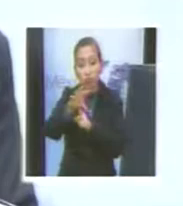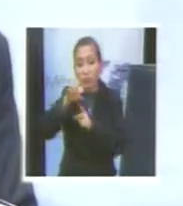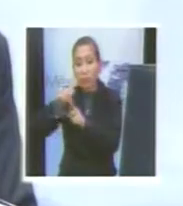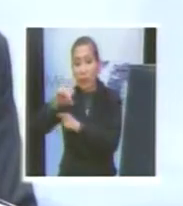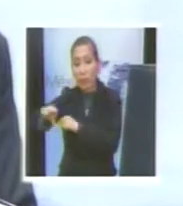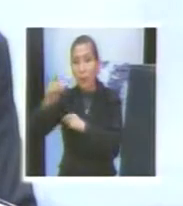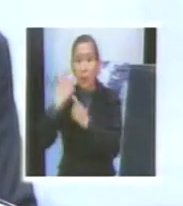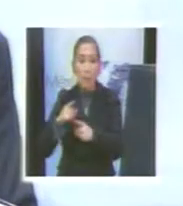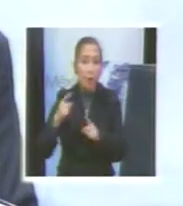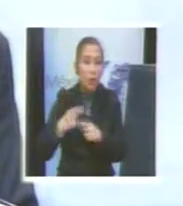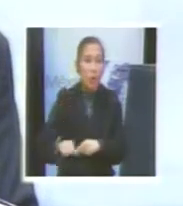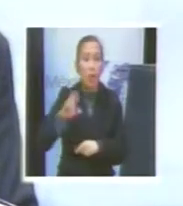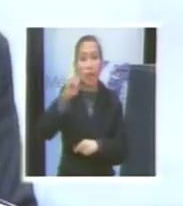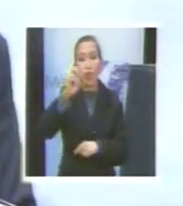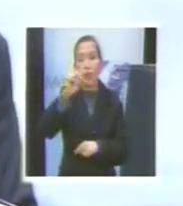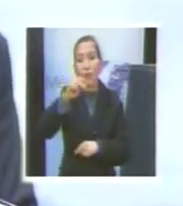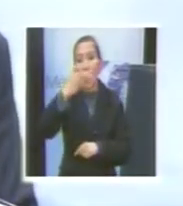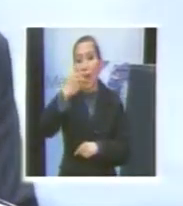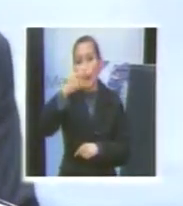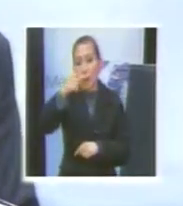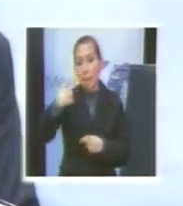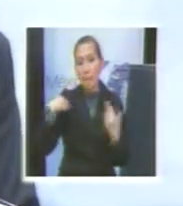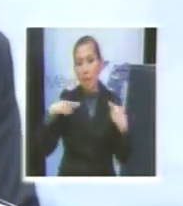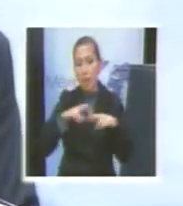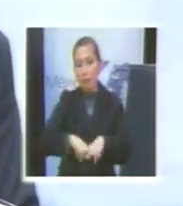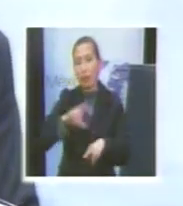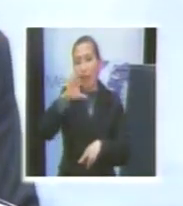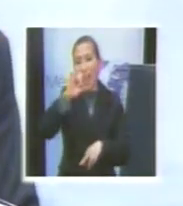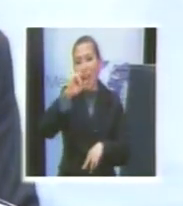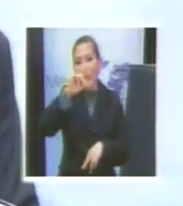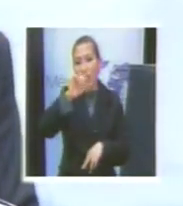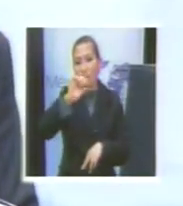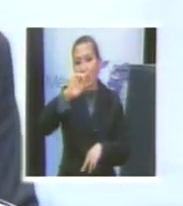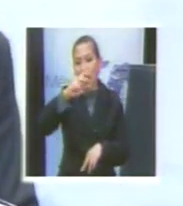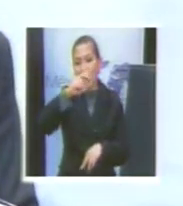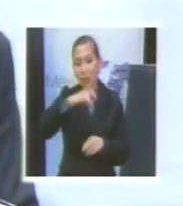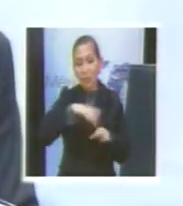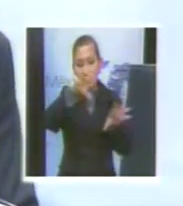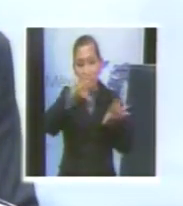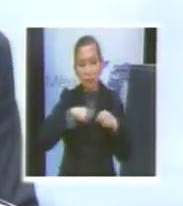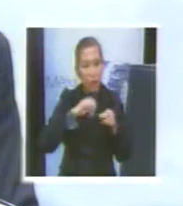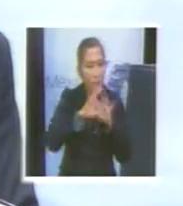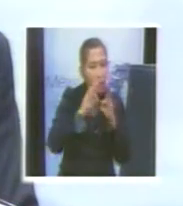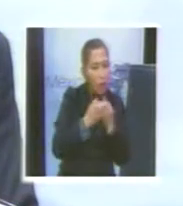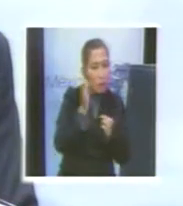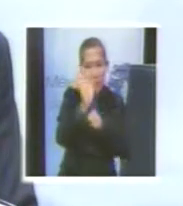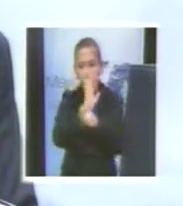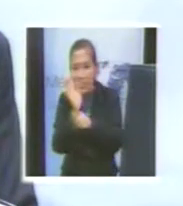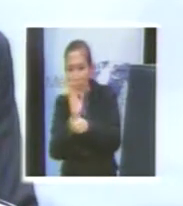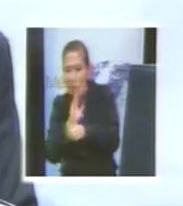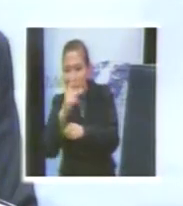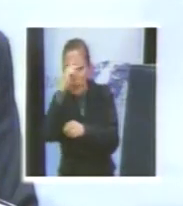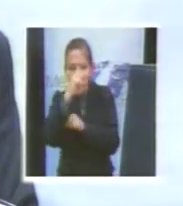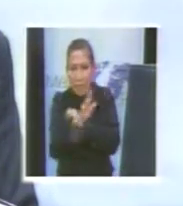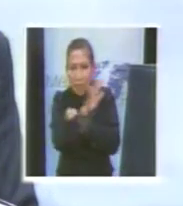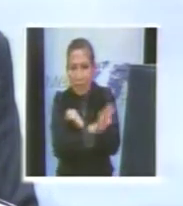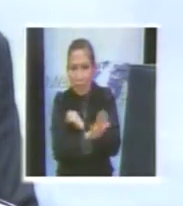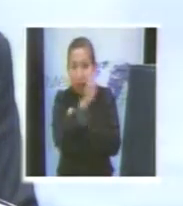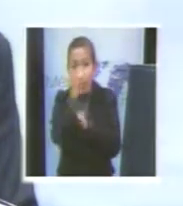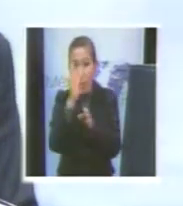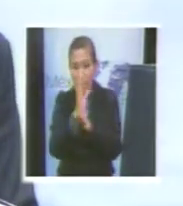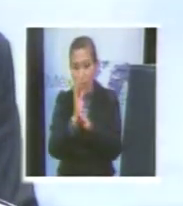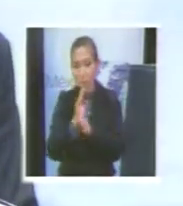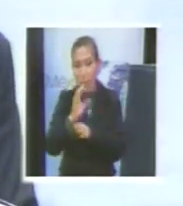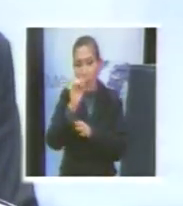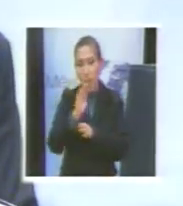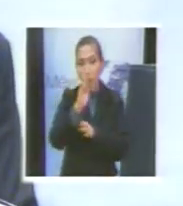de la música de Rodolfo Halffter por parte del maestro Carlos Chávez, en la adopción de técnicas cinematográficas mexicanas en las películas